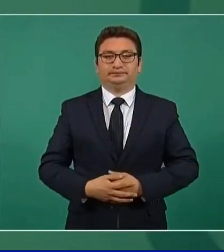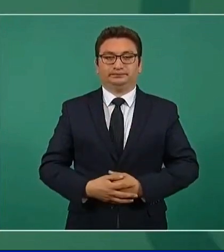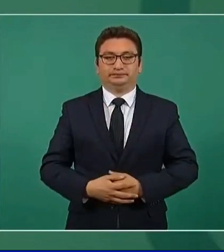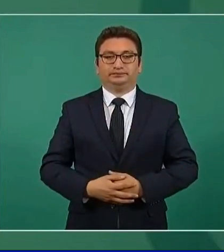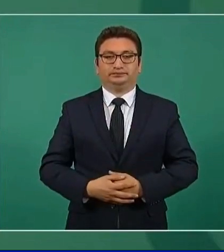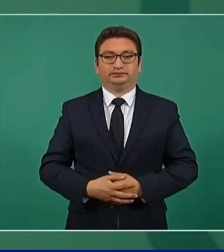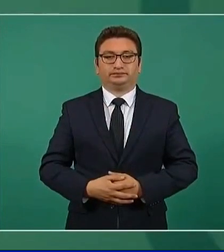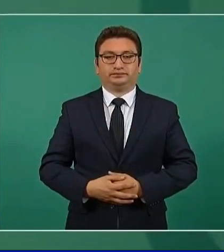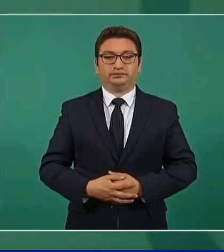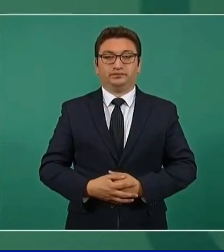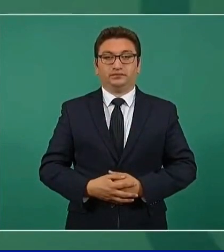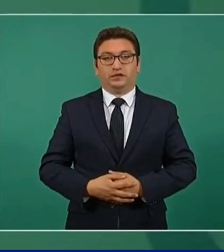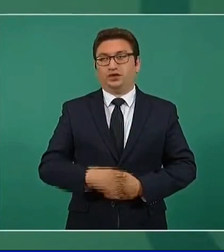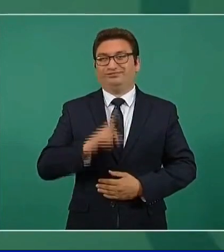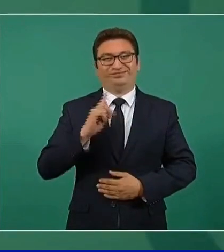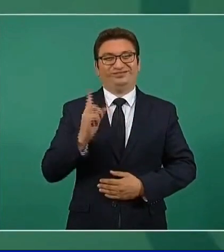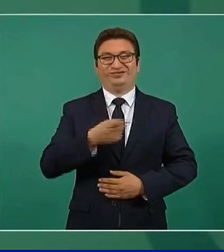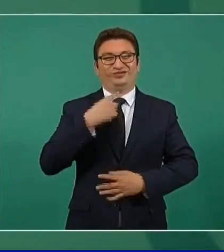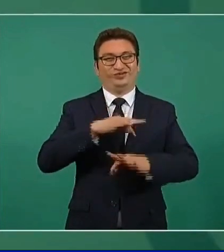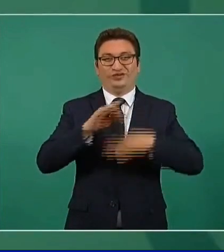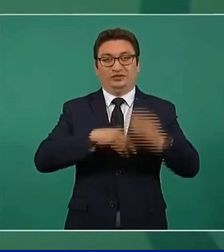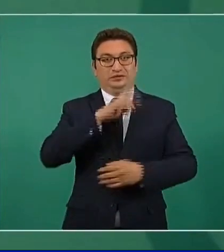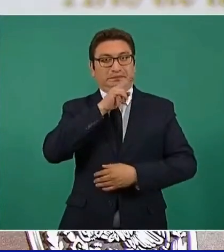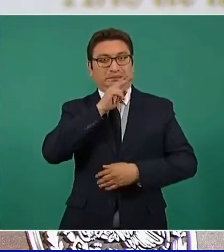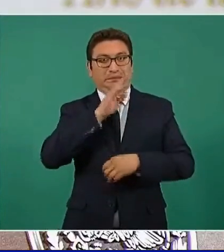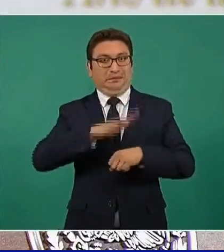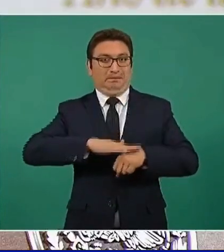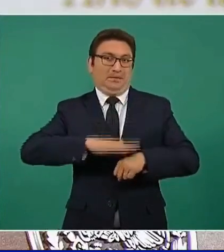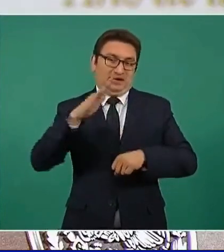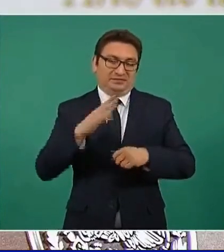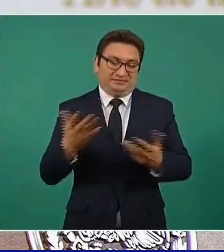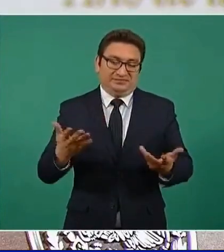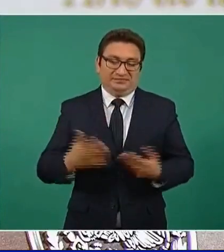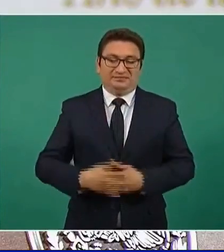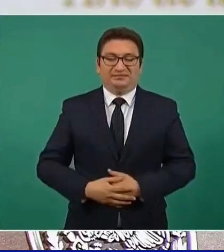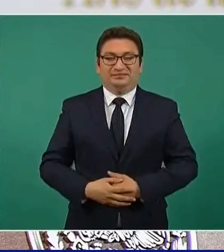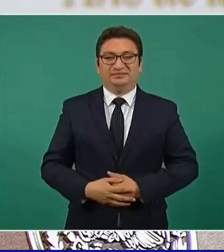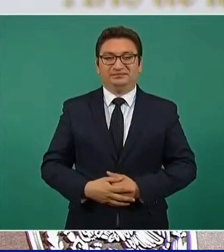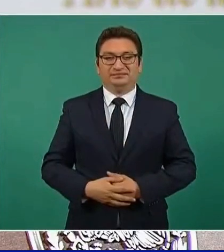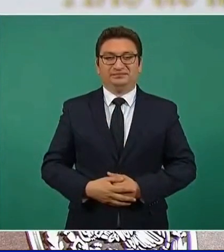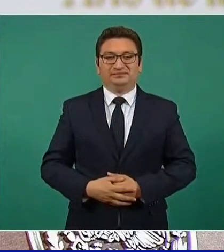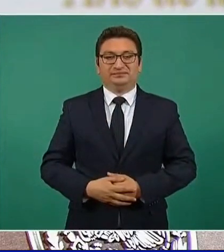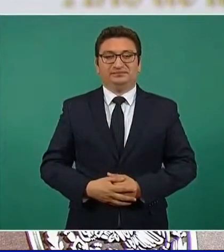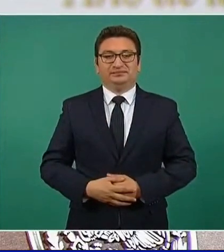de lo que más preocupa a la gente.